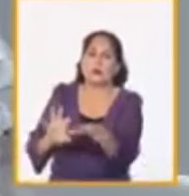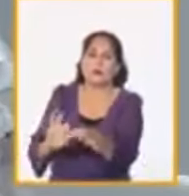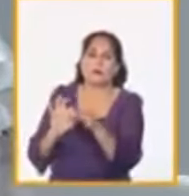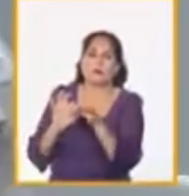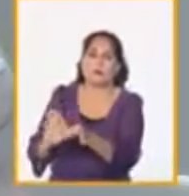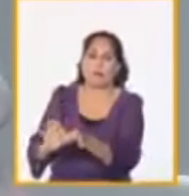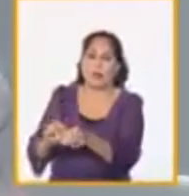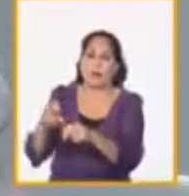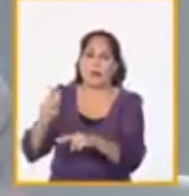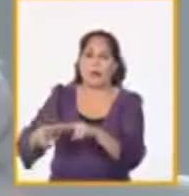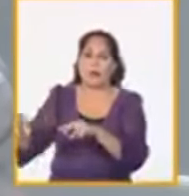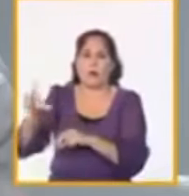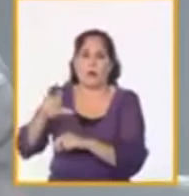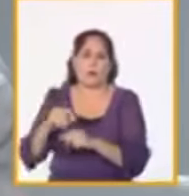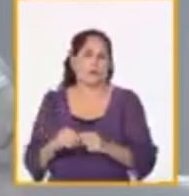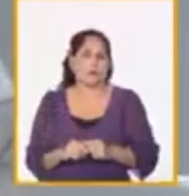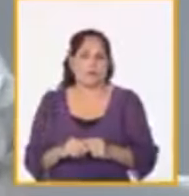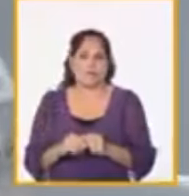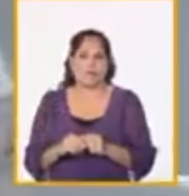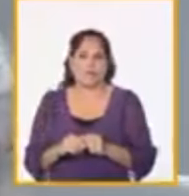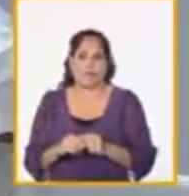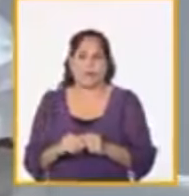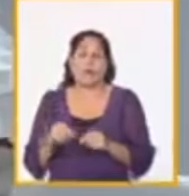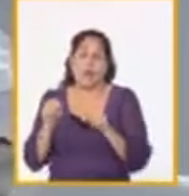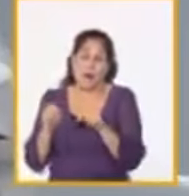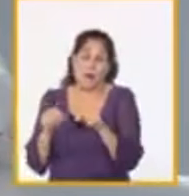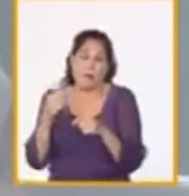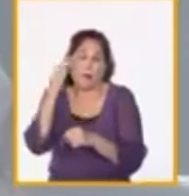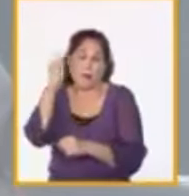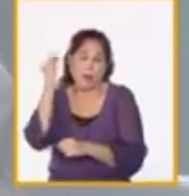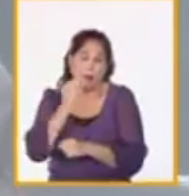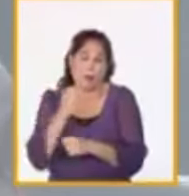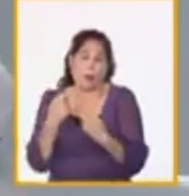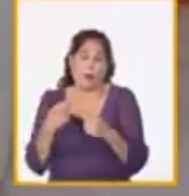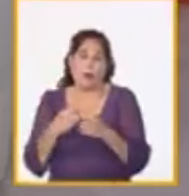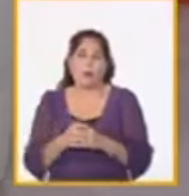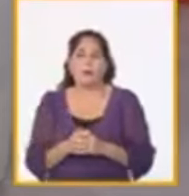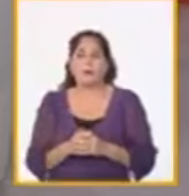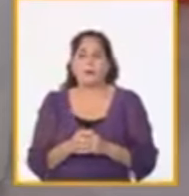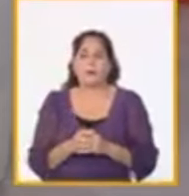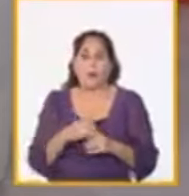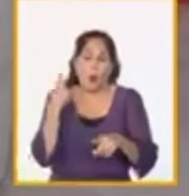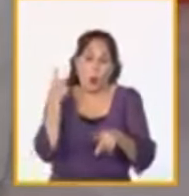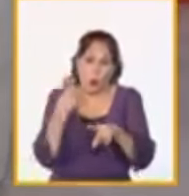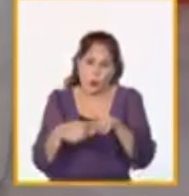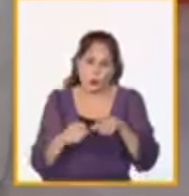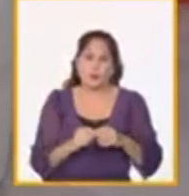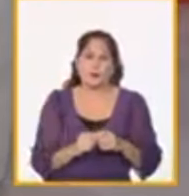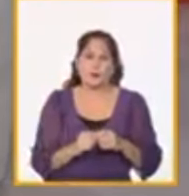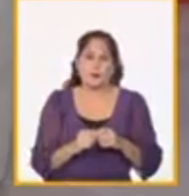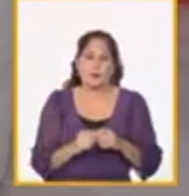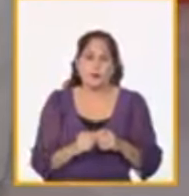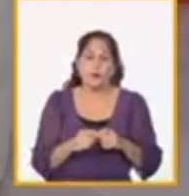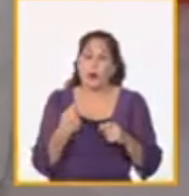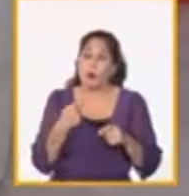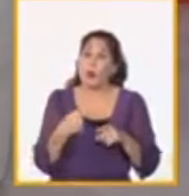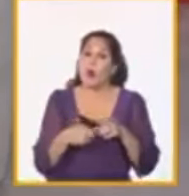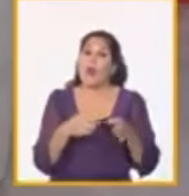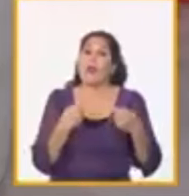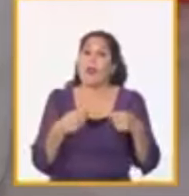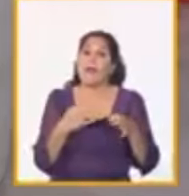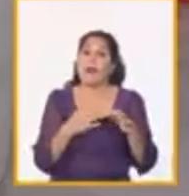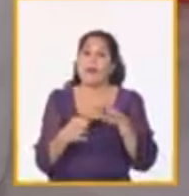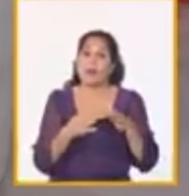Y eso está el canal, está el trasvase funcionando. El otro trasvase que tiene que funcionar, aunque hoy